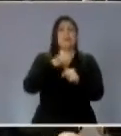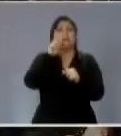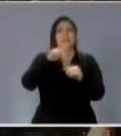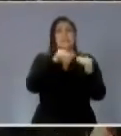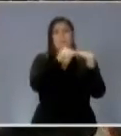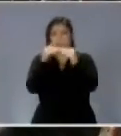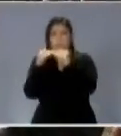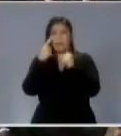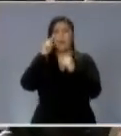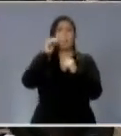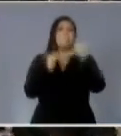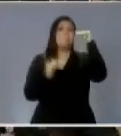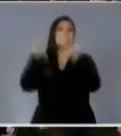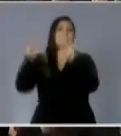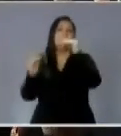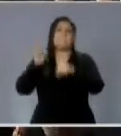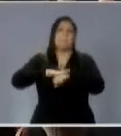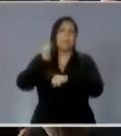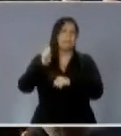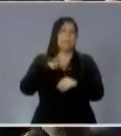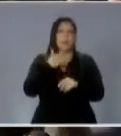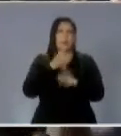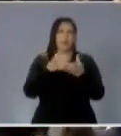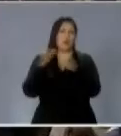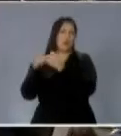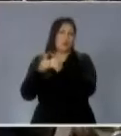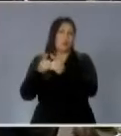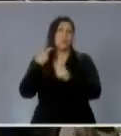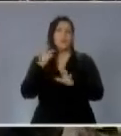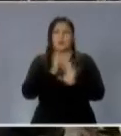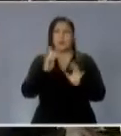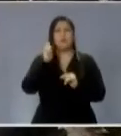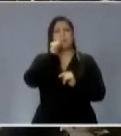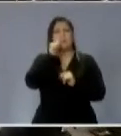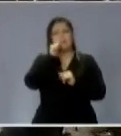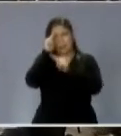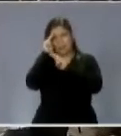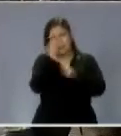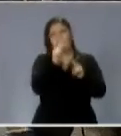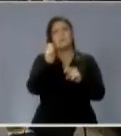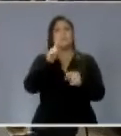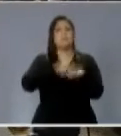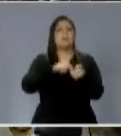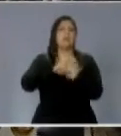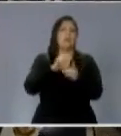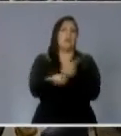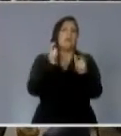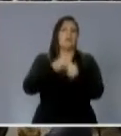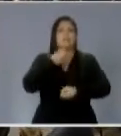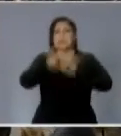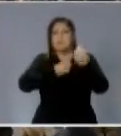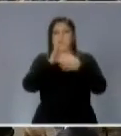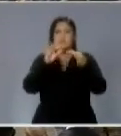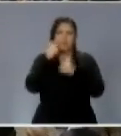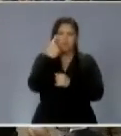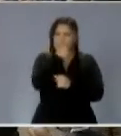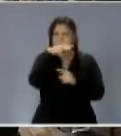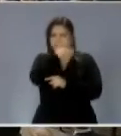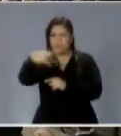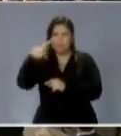presumir. Antes de continuar, aclaro que la información incluida en este comentario la obtuve del Avance Vespertino, ayer, por